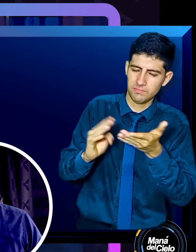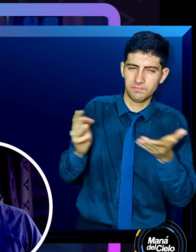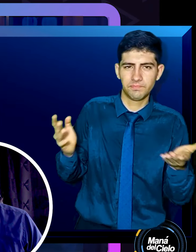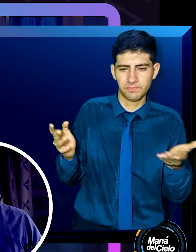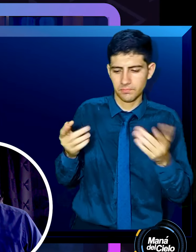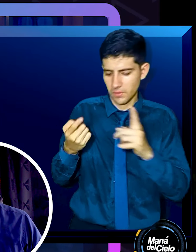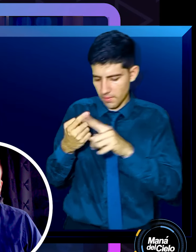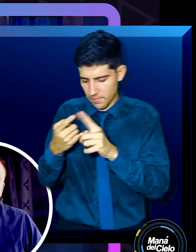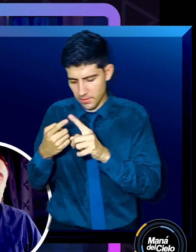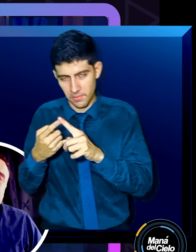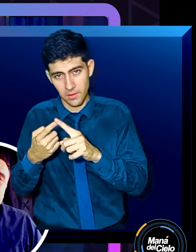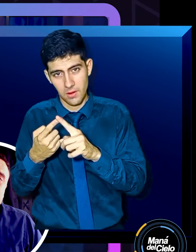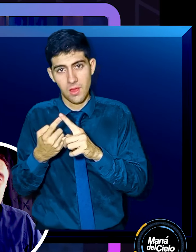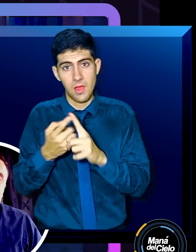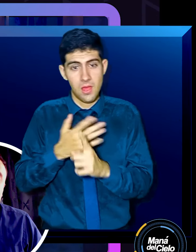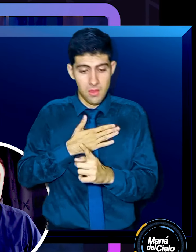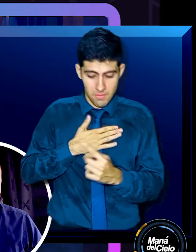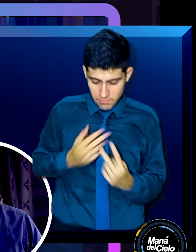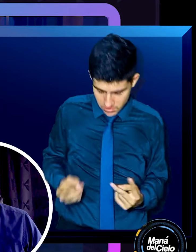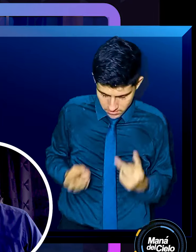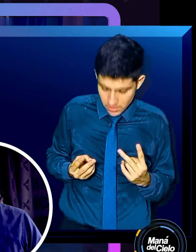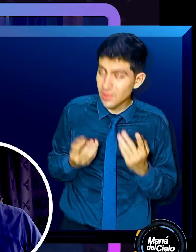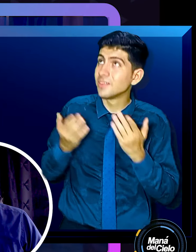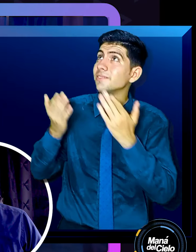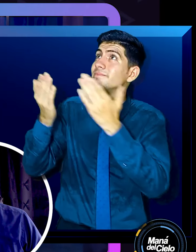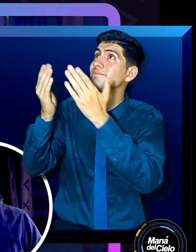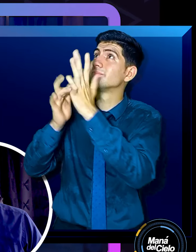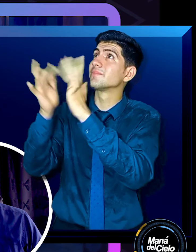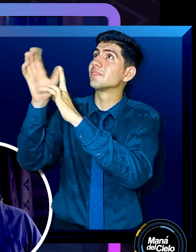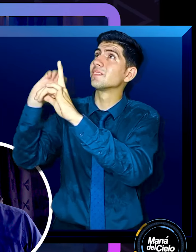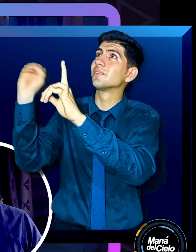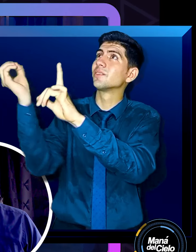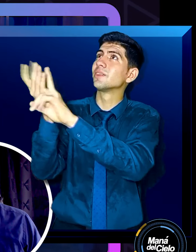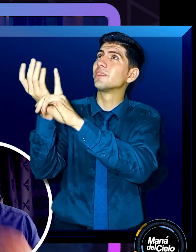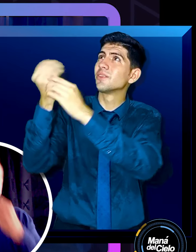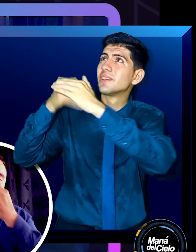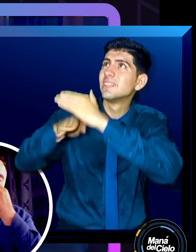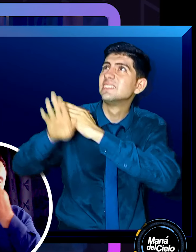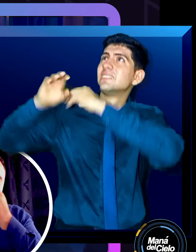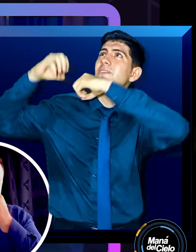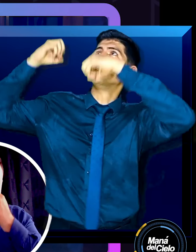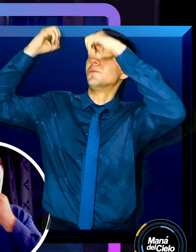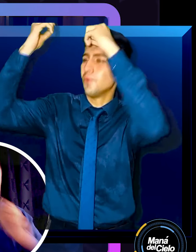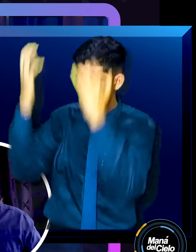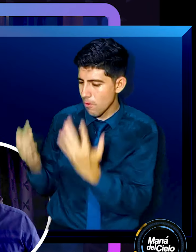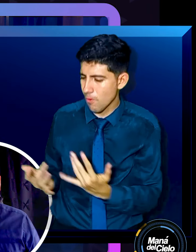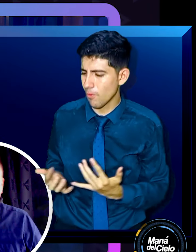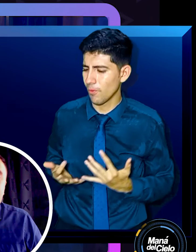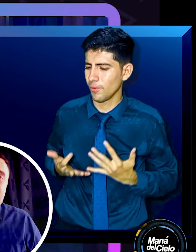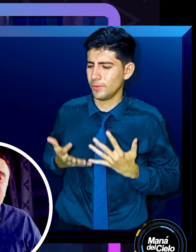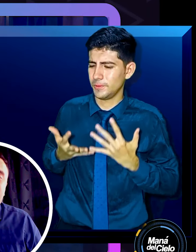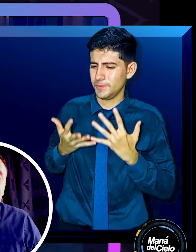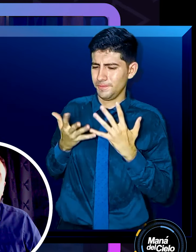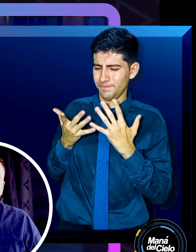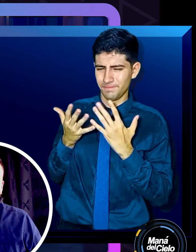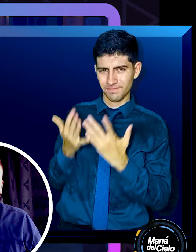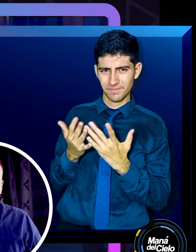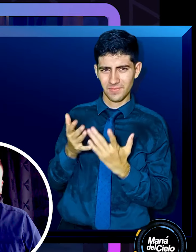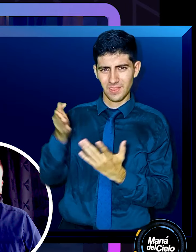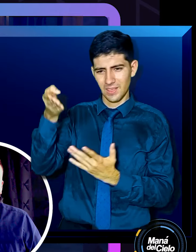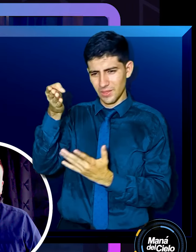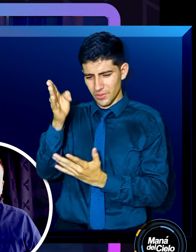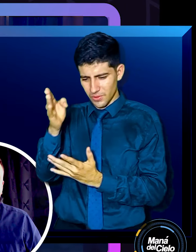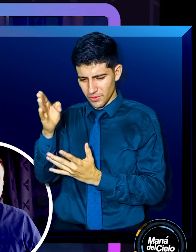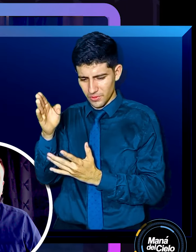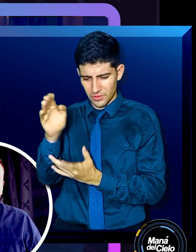Entrégate a Cristo. Entra en el río. Deja que Él llene tu vida. Deje que Él tome control de todo. Y